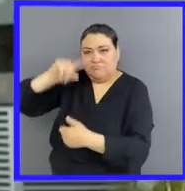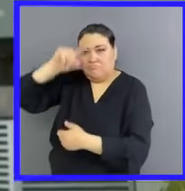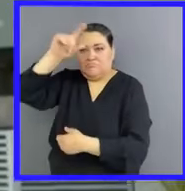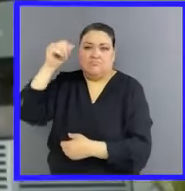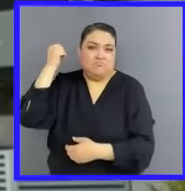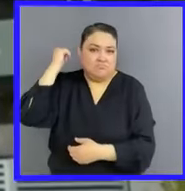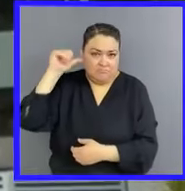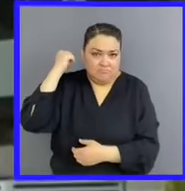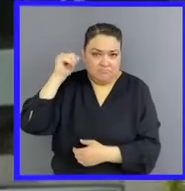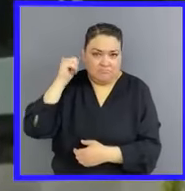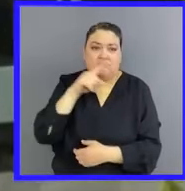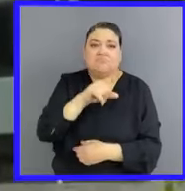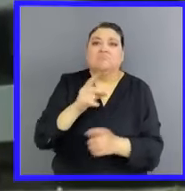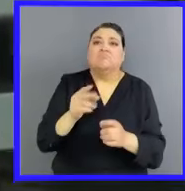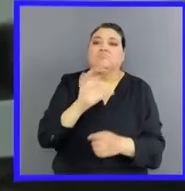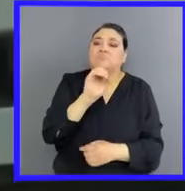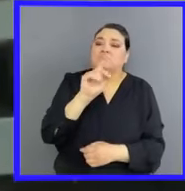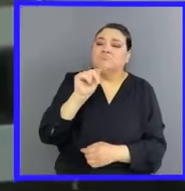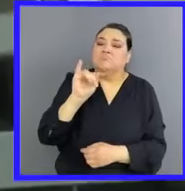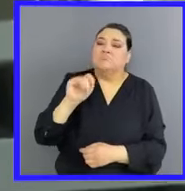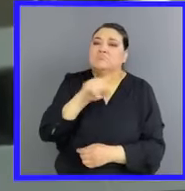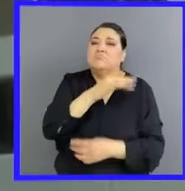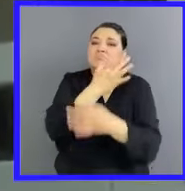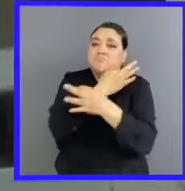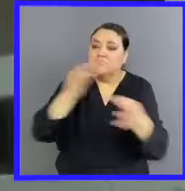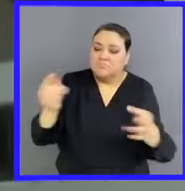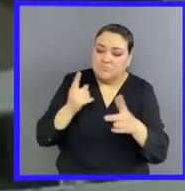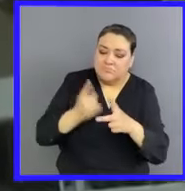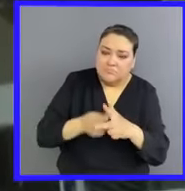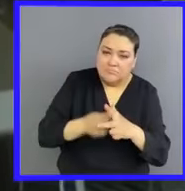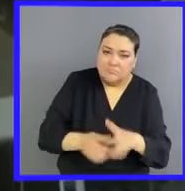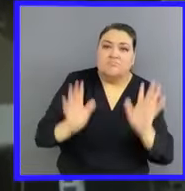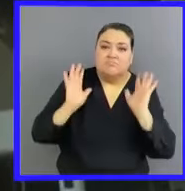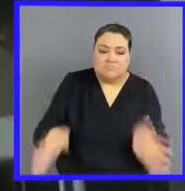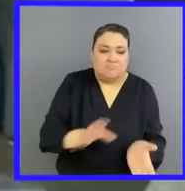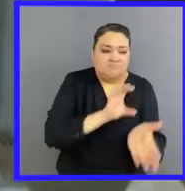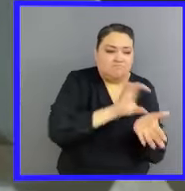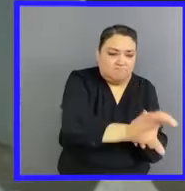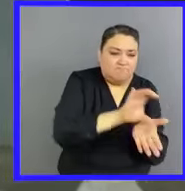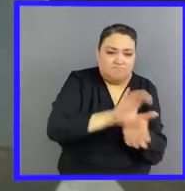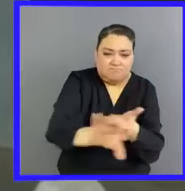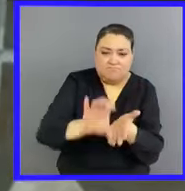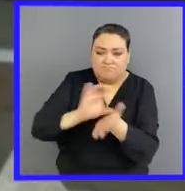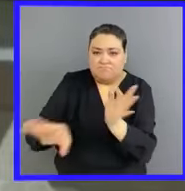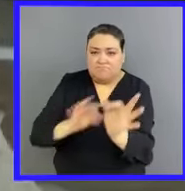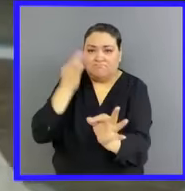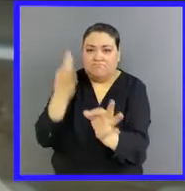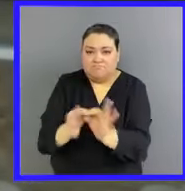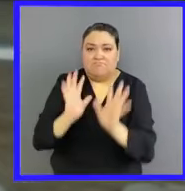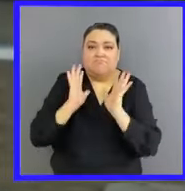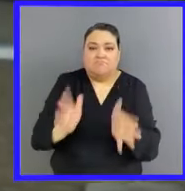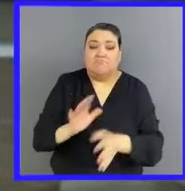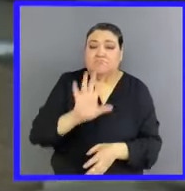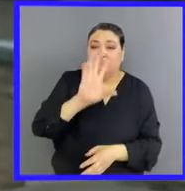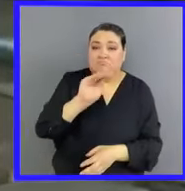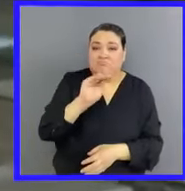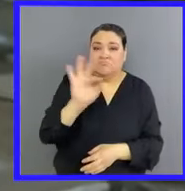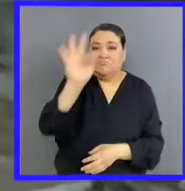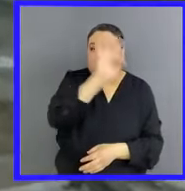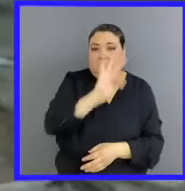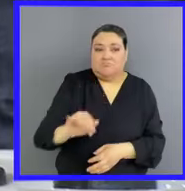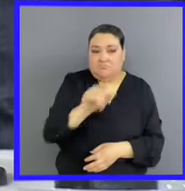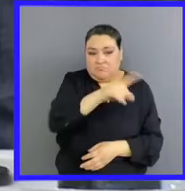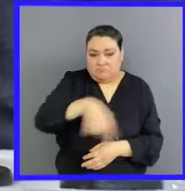por Otis, dieron a conocer que se tienen pagados alrededor del 90% de los